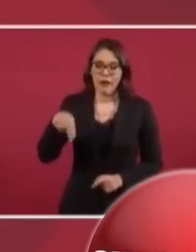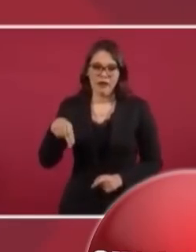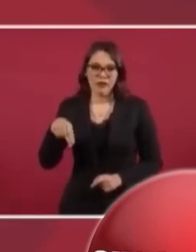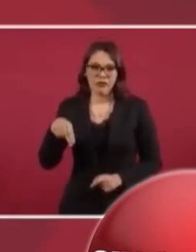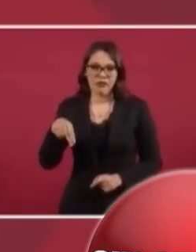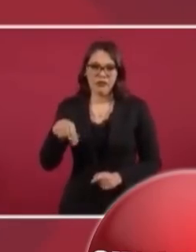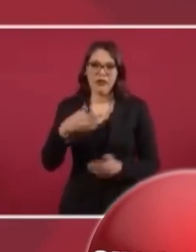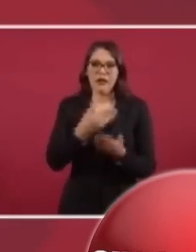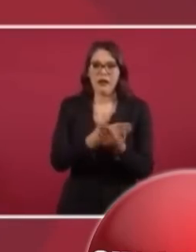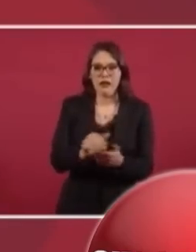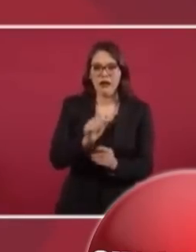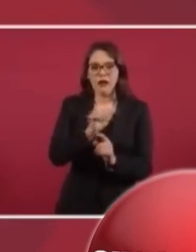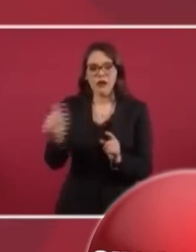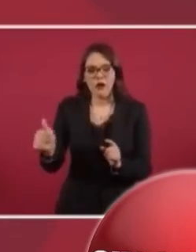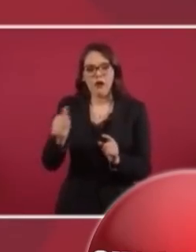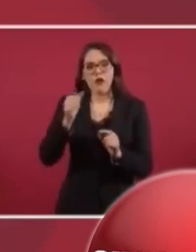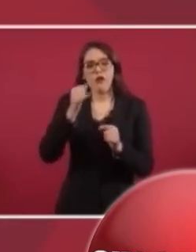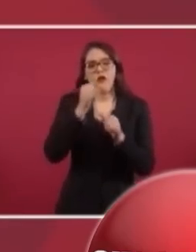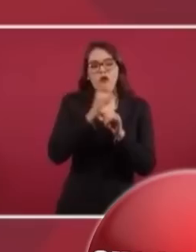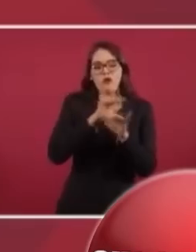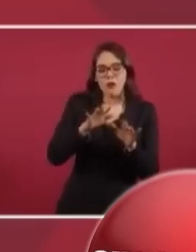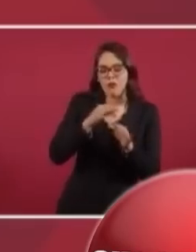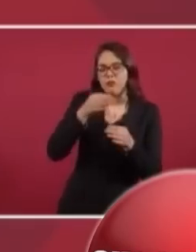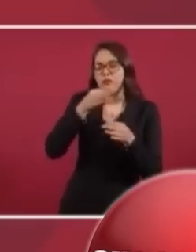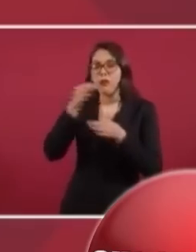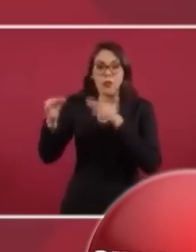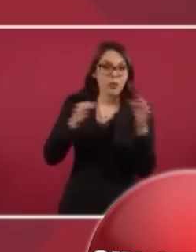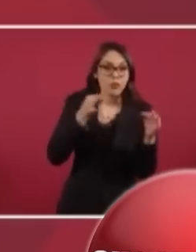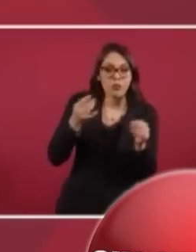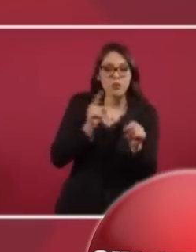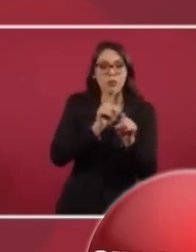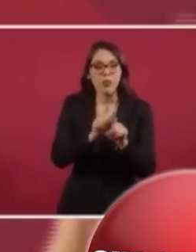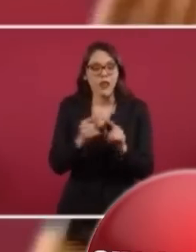secundada por los medios de información,